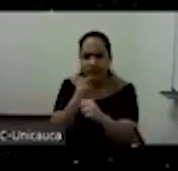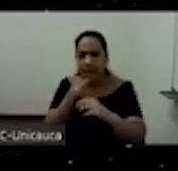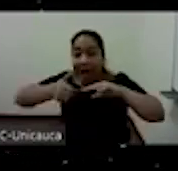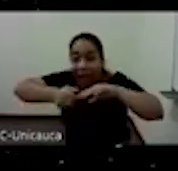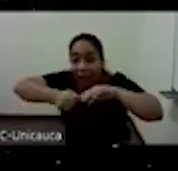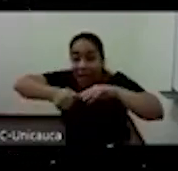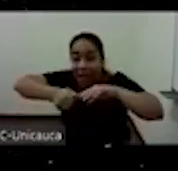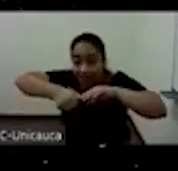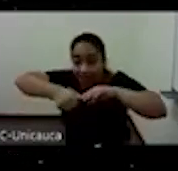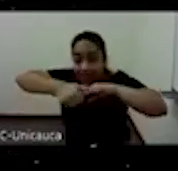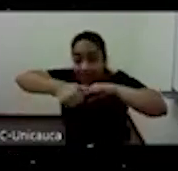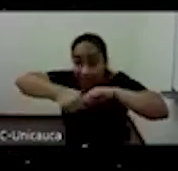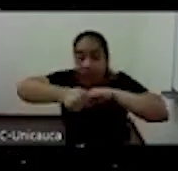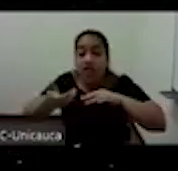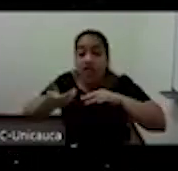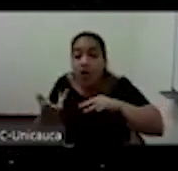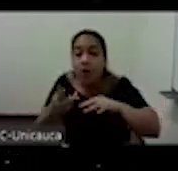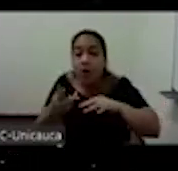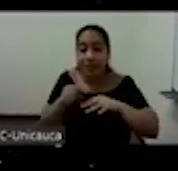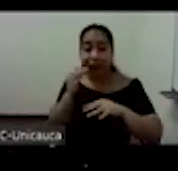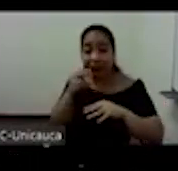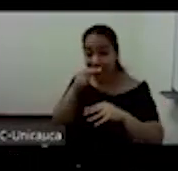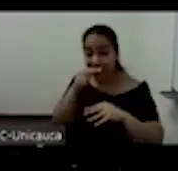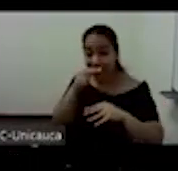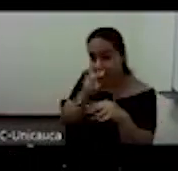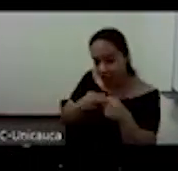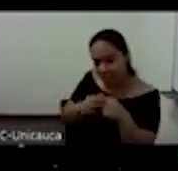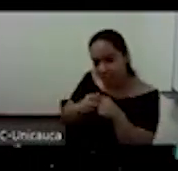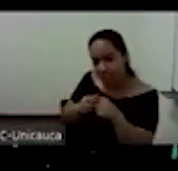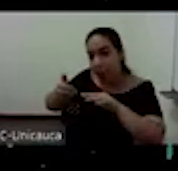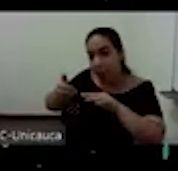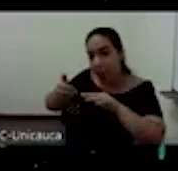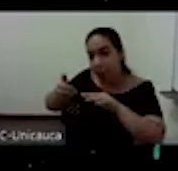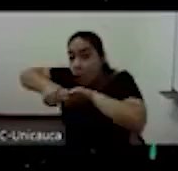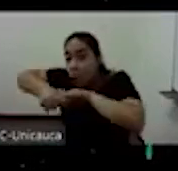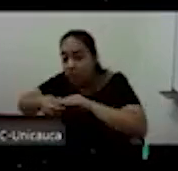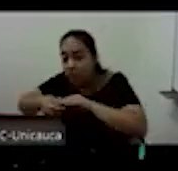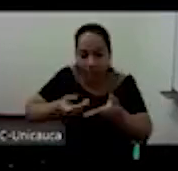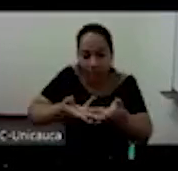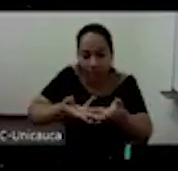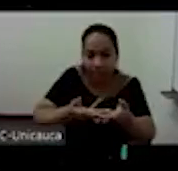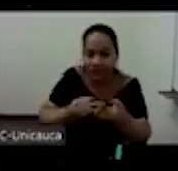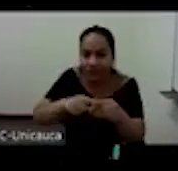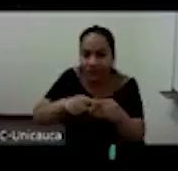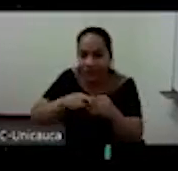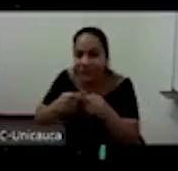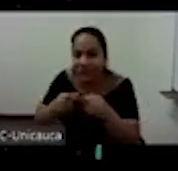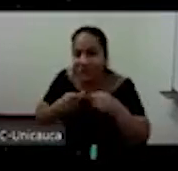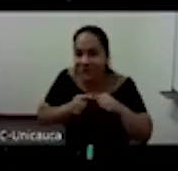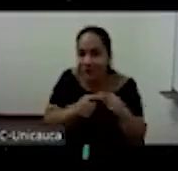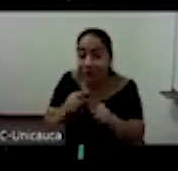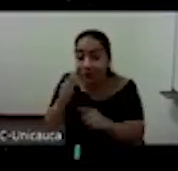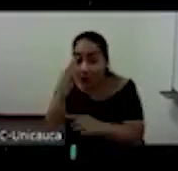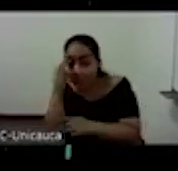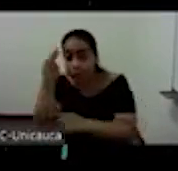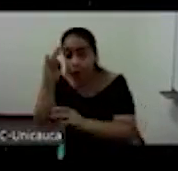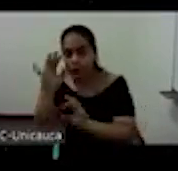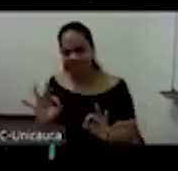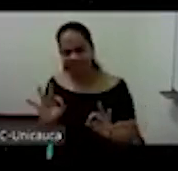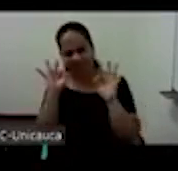niña en la jigra que está tejiendo, para que ella en el futuro, cuando crezca, sea buena